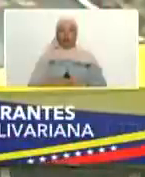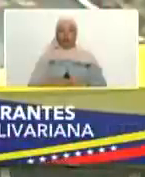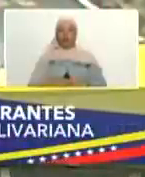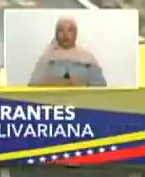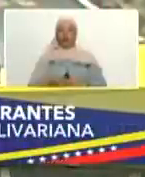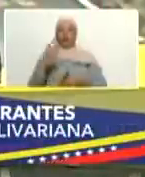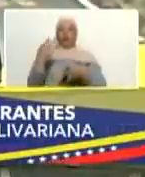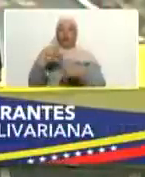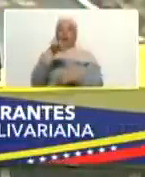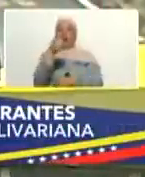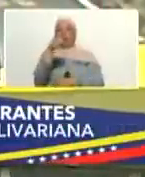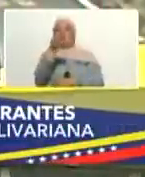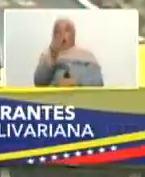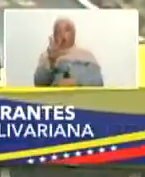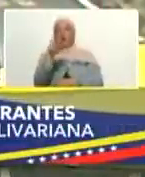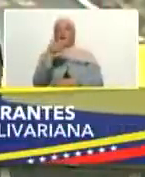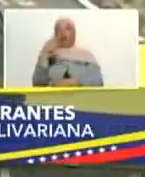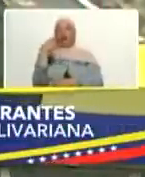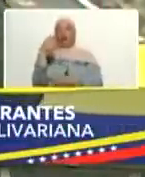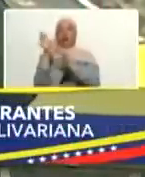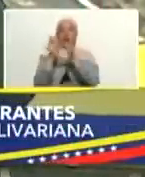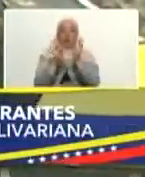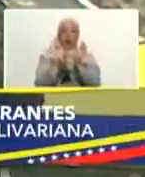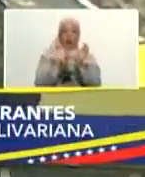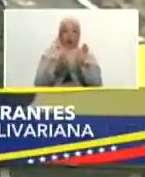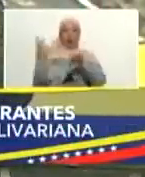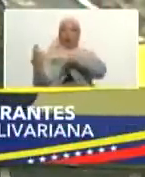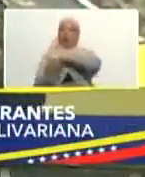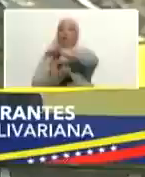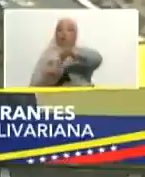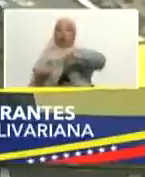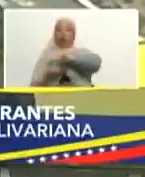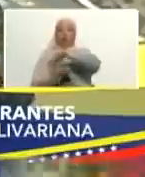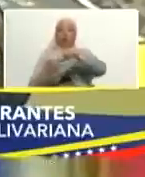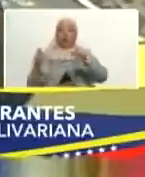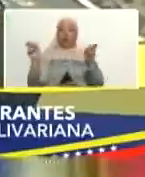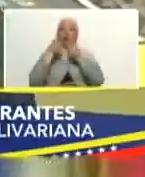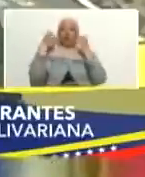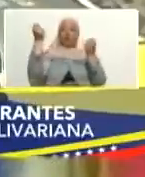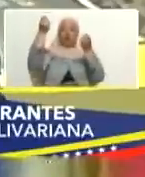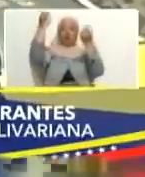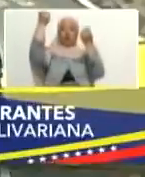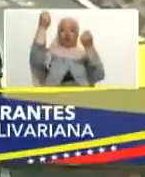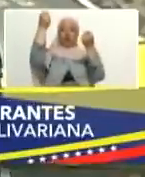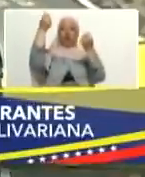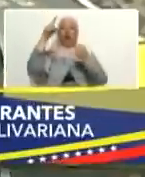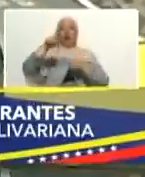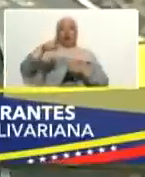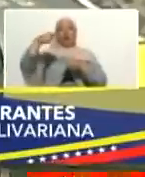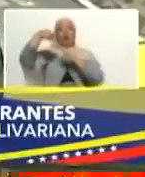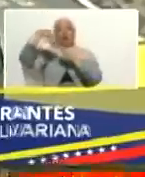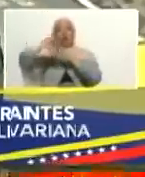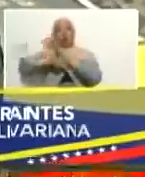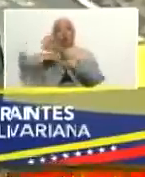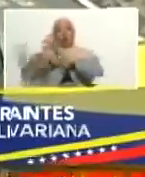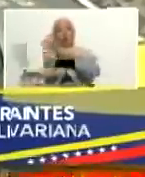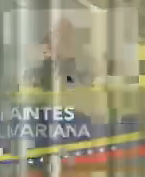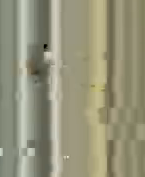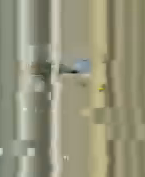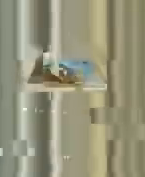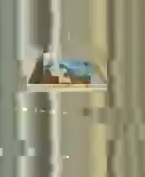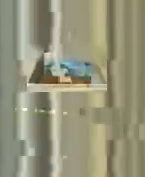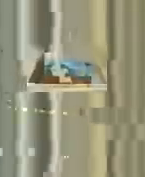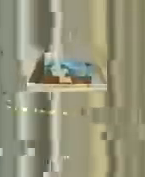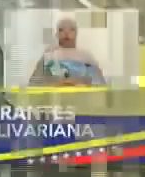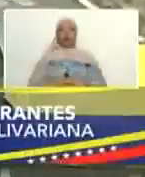del 13 de abril, no solamente celebrarlas en un acto, sino también apoderarnos de ella en profunda reflexión.